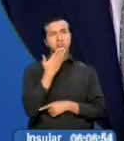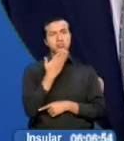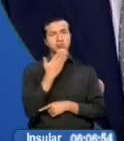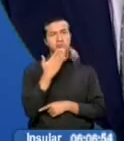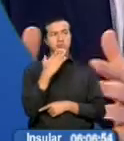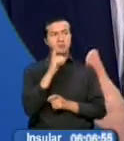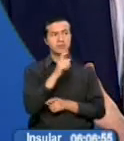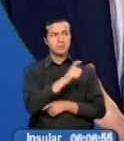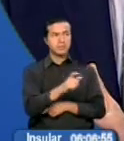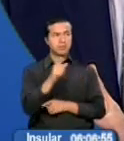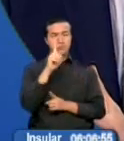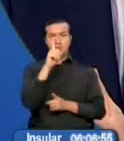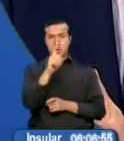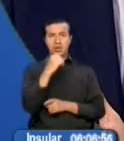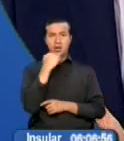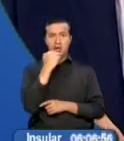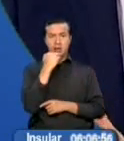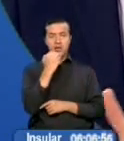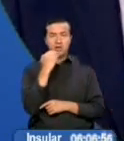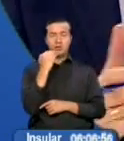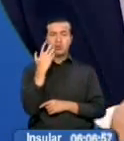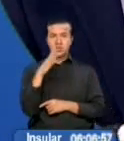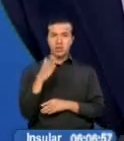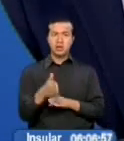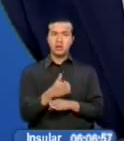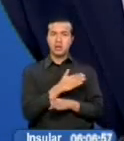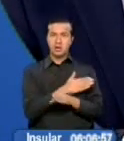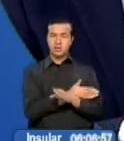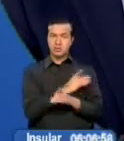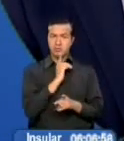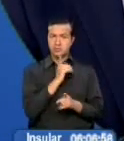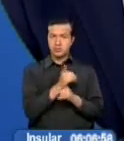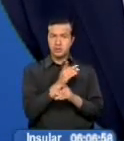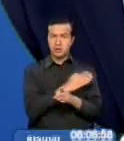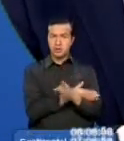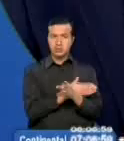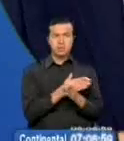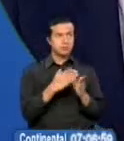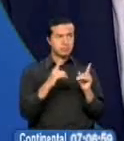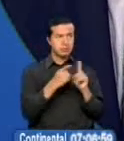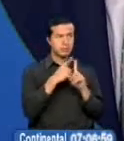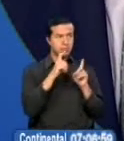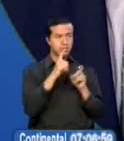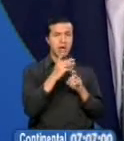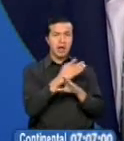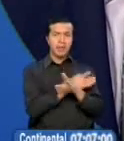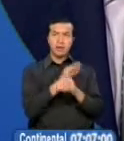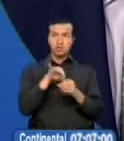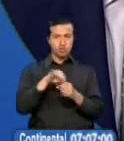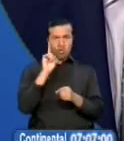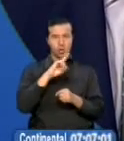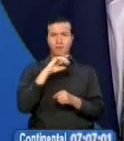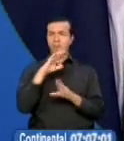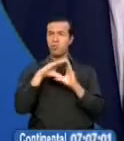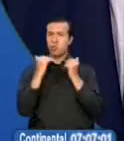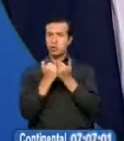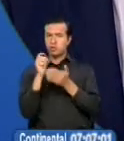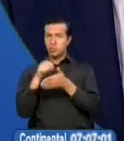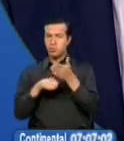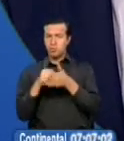consulta popular o a un plebiscito como se hizo en la ocasión anterior? Primera pregunta, Juan Fernando. Buenos días, bienvenido.